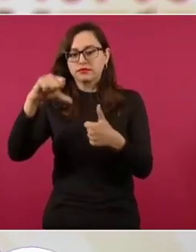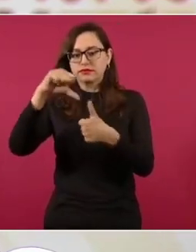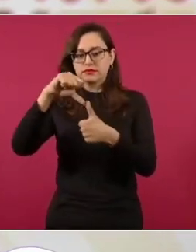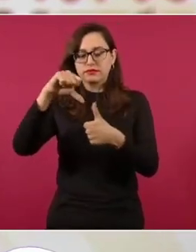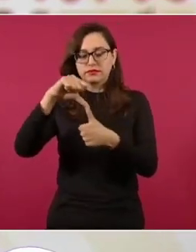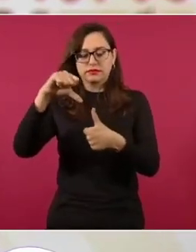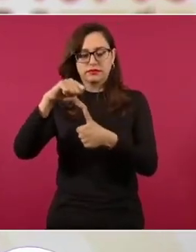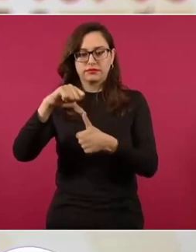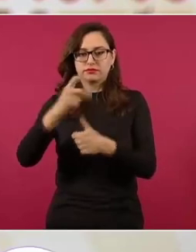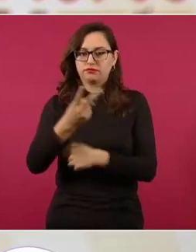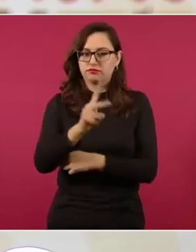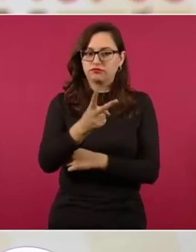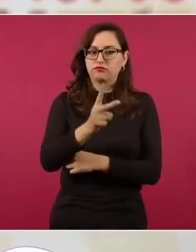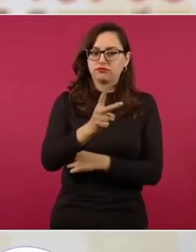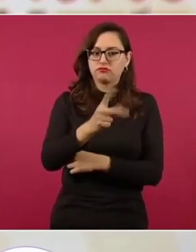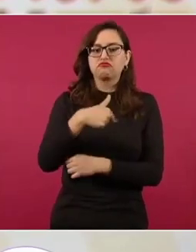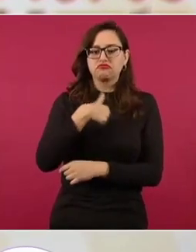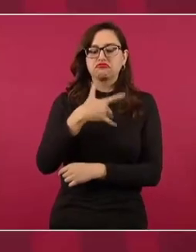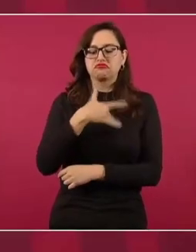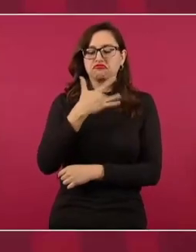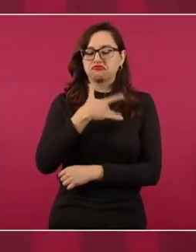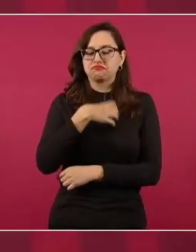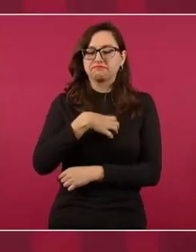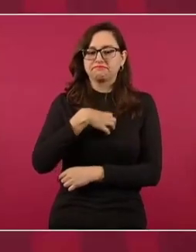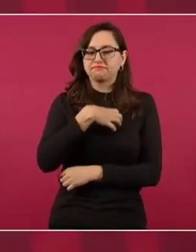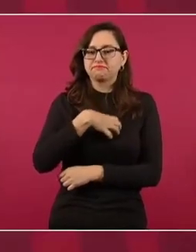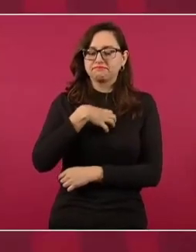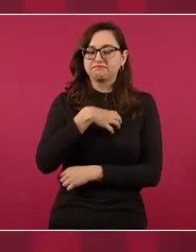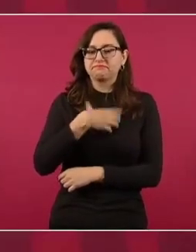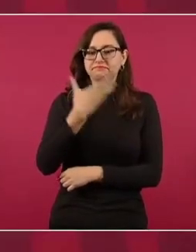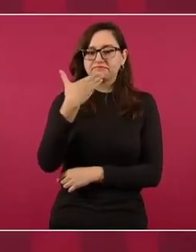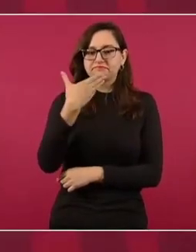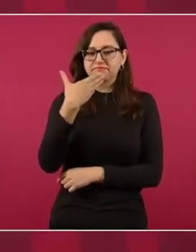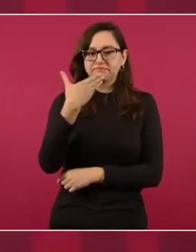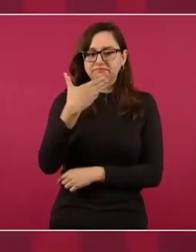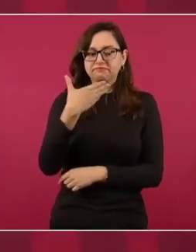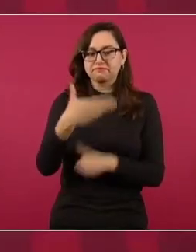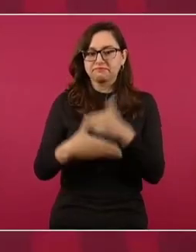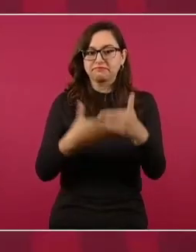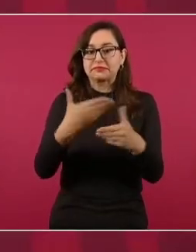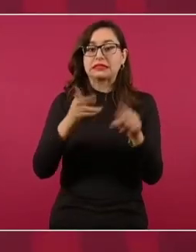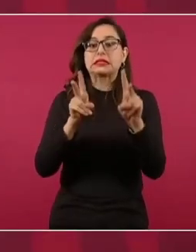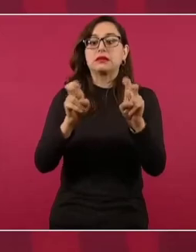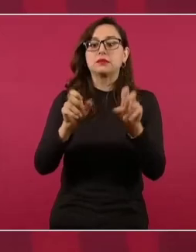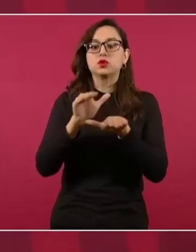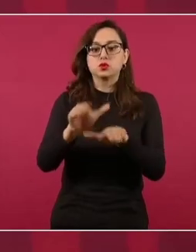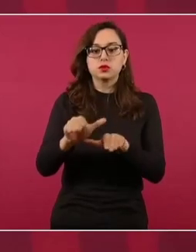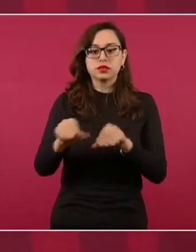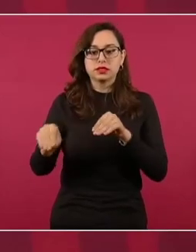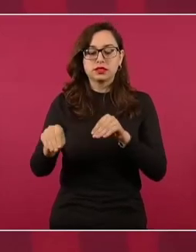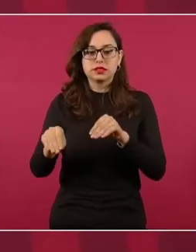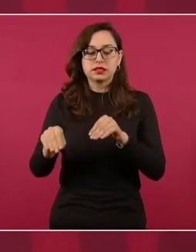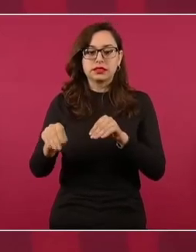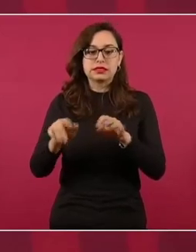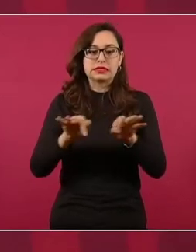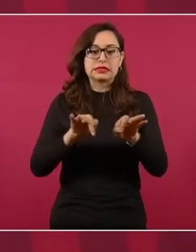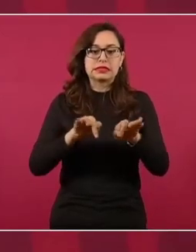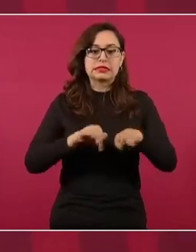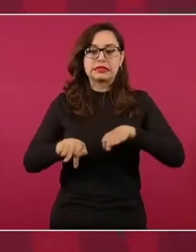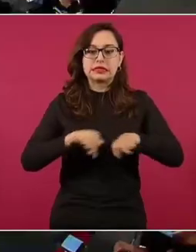mexicanos. Desde luego que lo vemos con mucha simpatía ese proceso y va en el sentido de movilidad laboral. Ya no nada más hablar